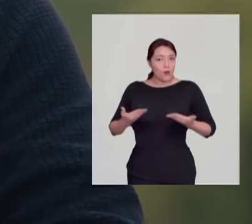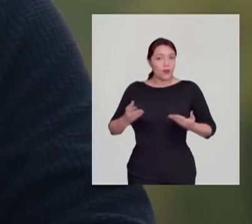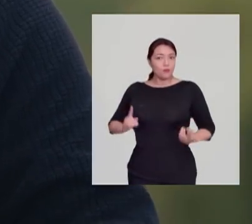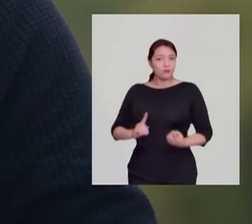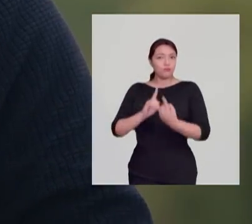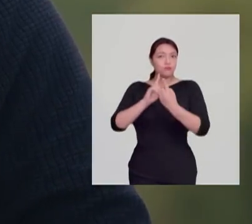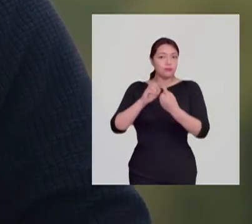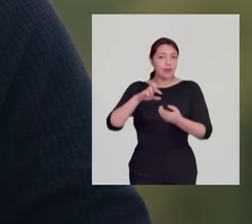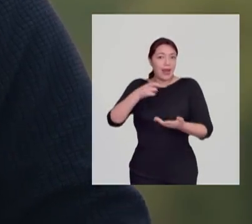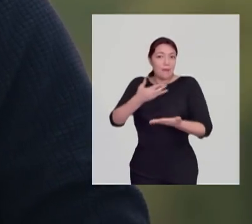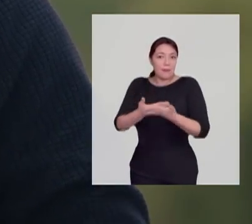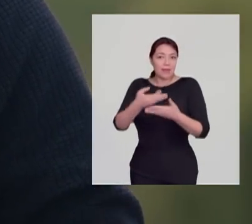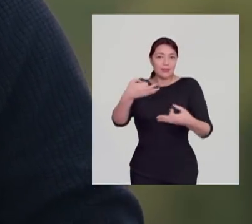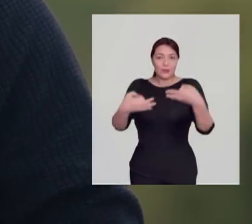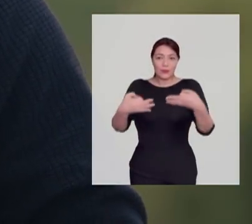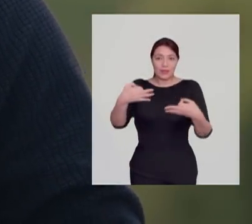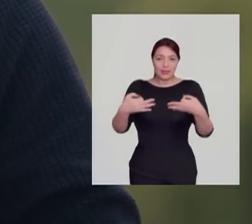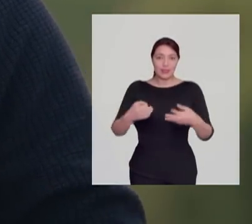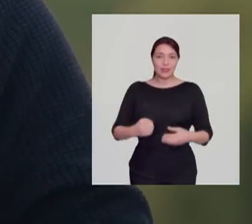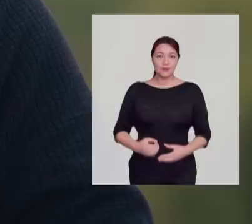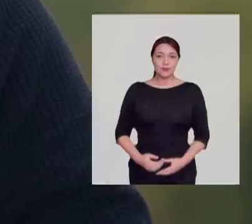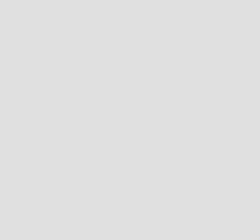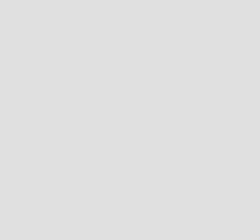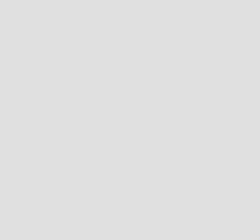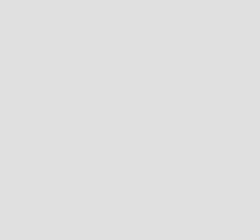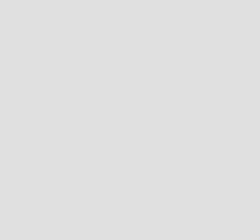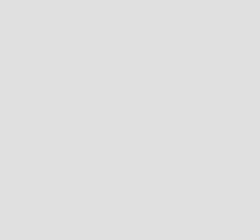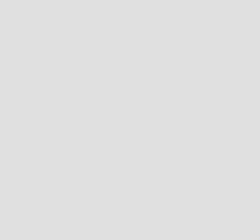tenemos que reencontrarnos en la paz y en la justicia.